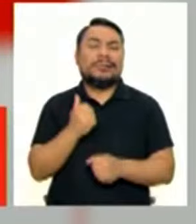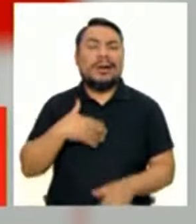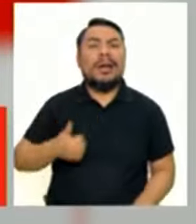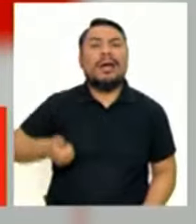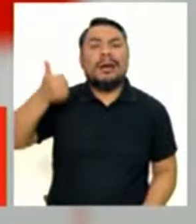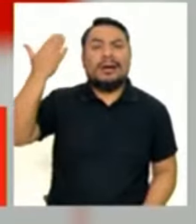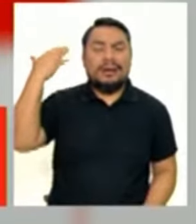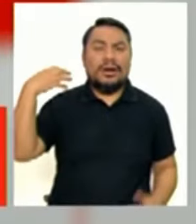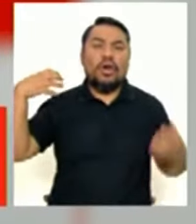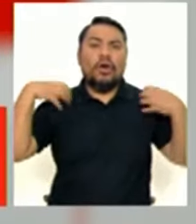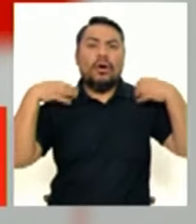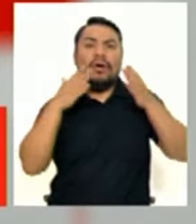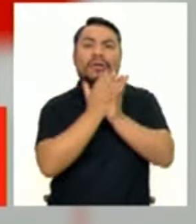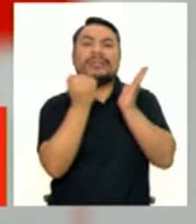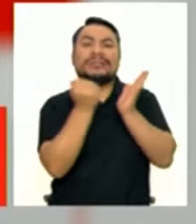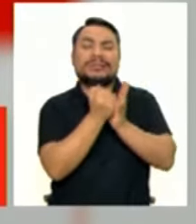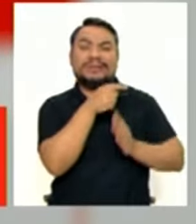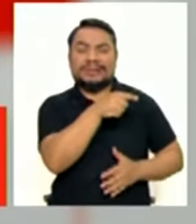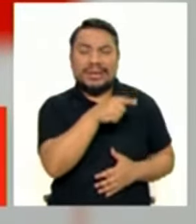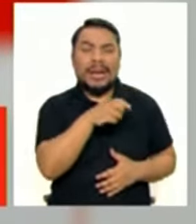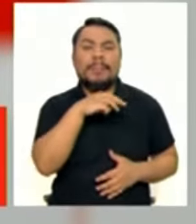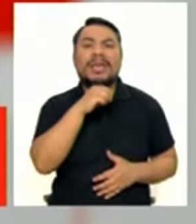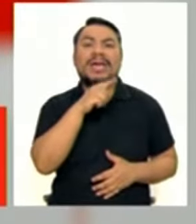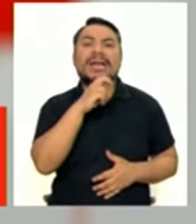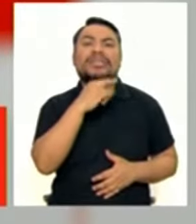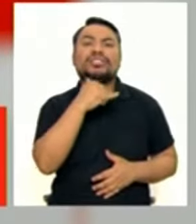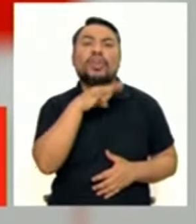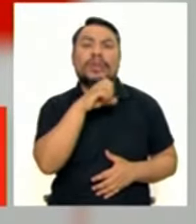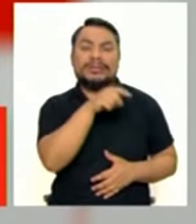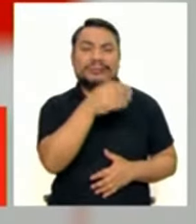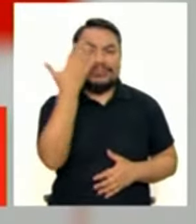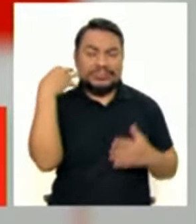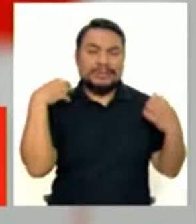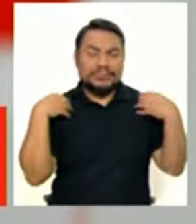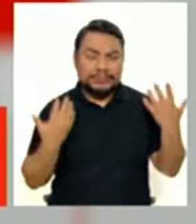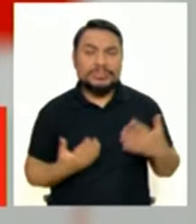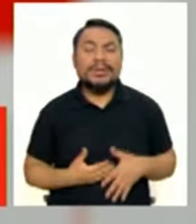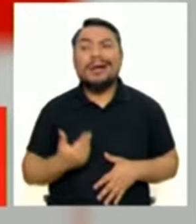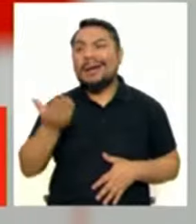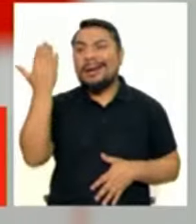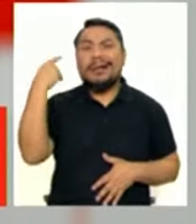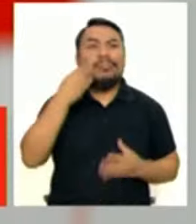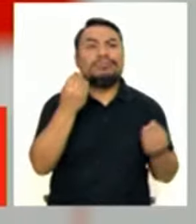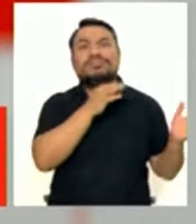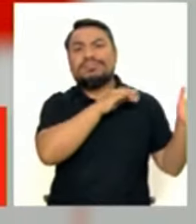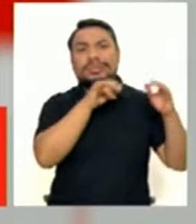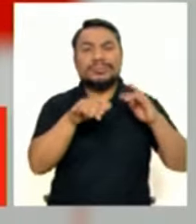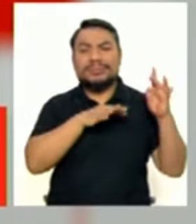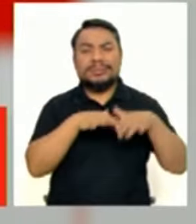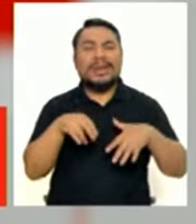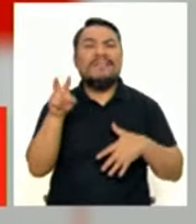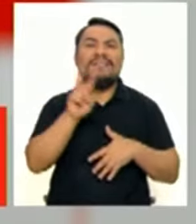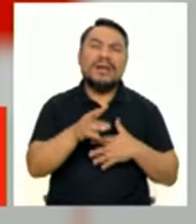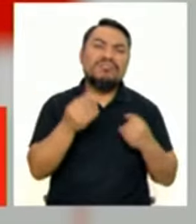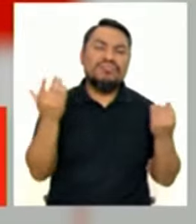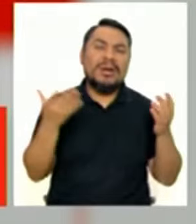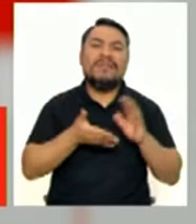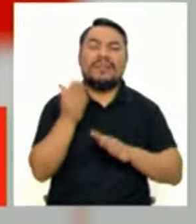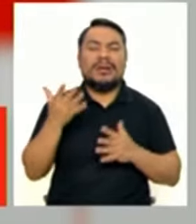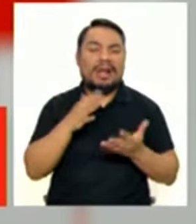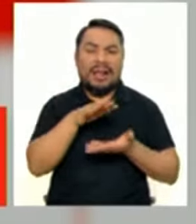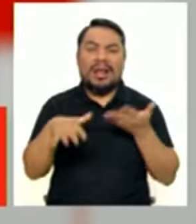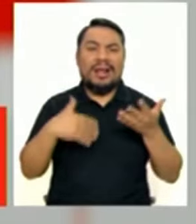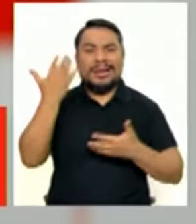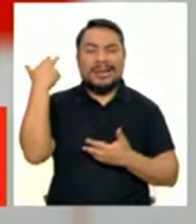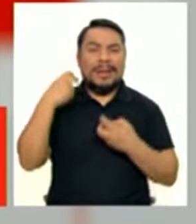las actividades que teníamos que realizar en vista que estábamos en un éxodo donde la situación era